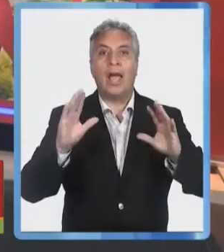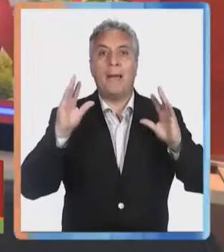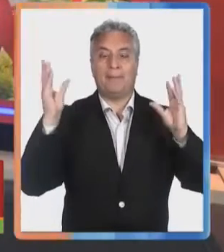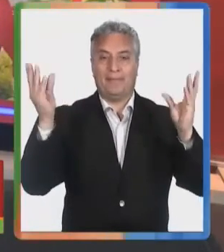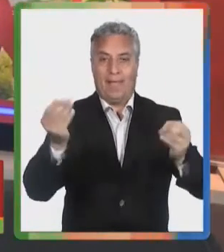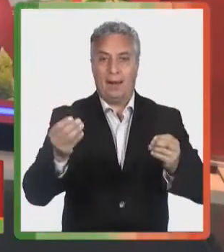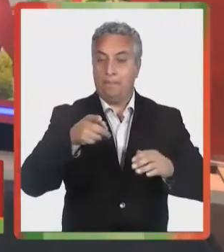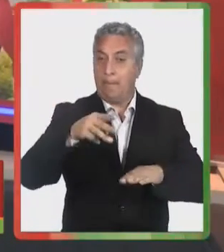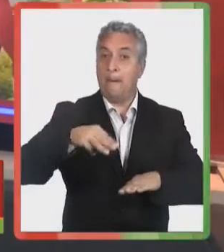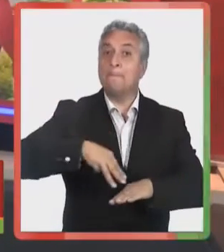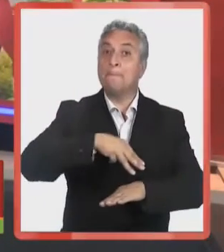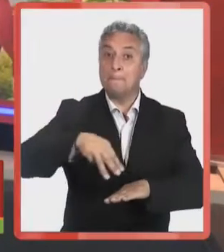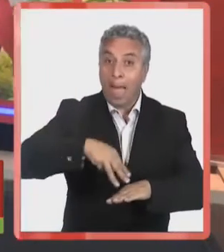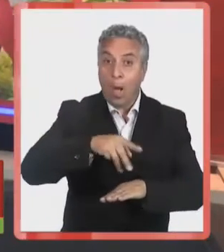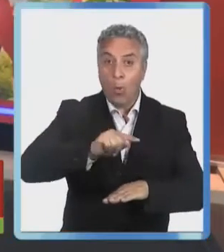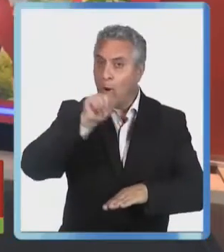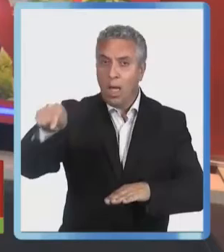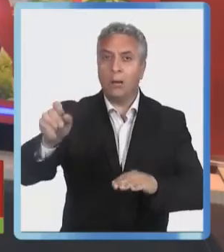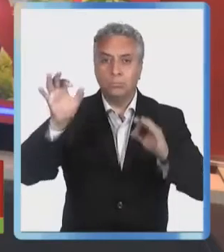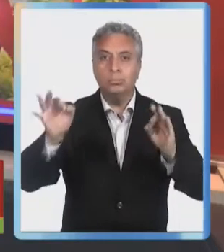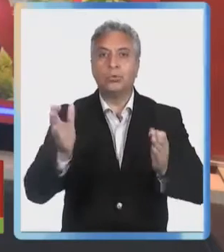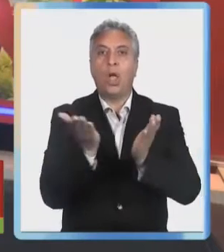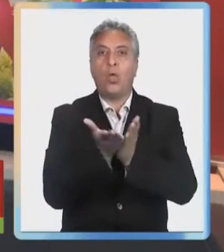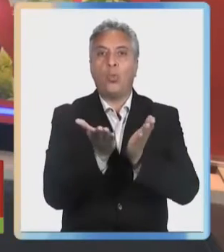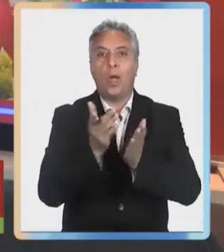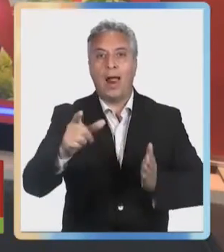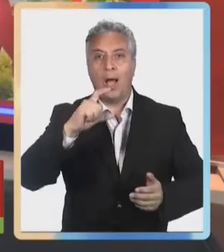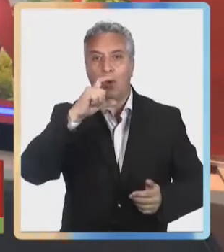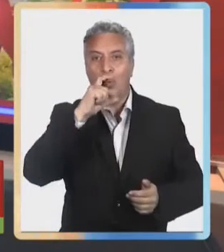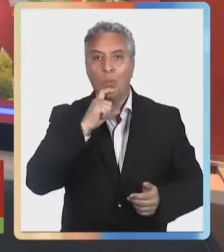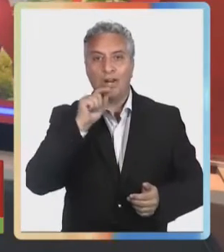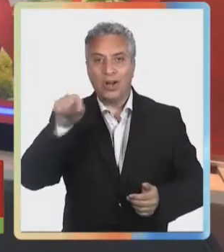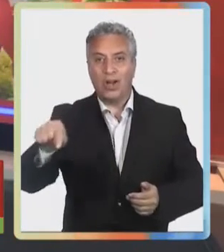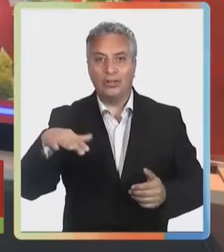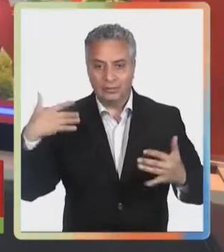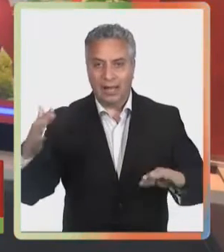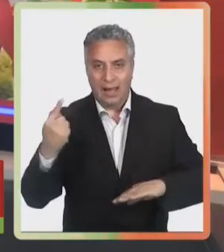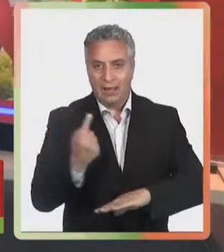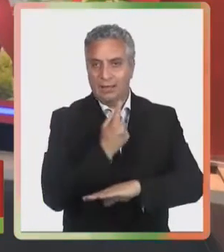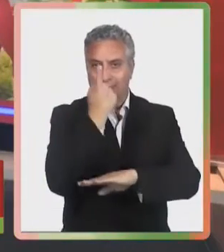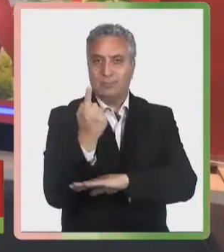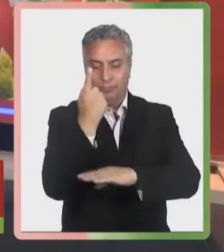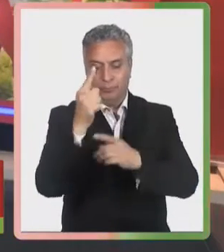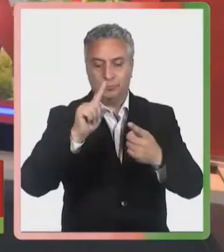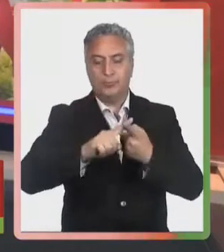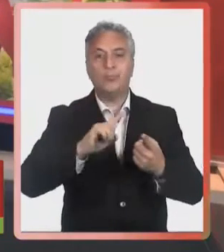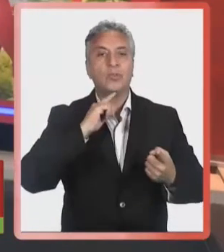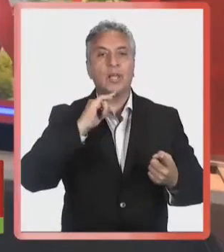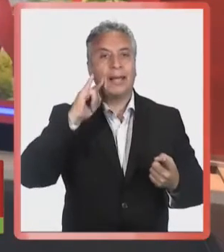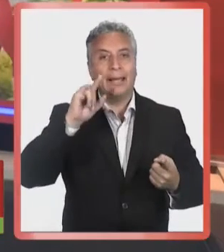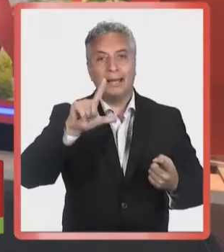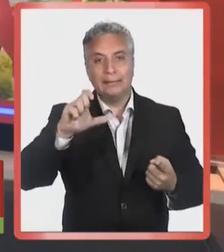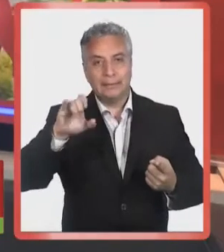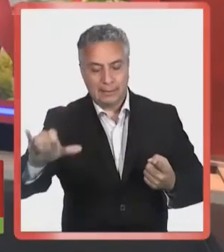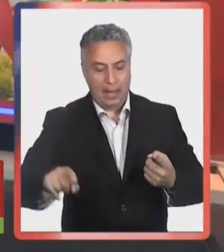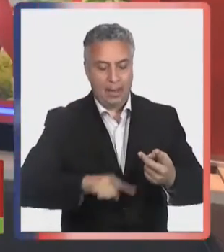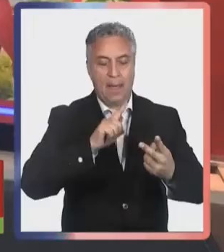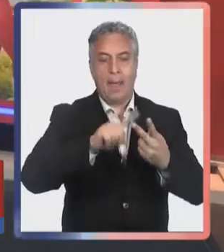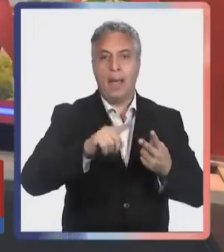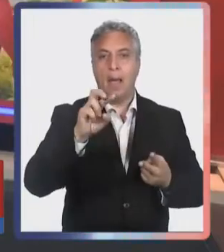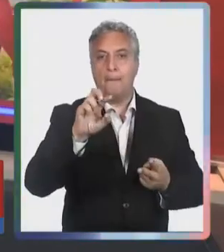Maule, esta iniciativa se concretó en una escuela de Curicó, donde se plantaron especies como el quillay, el peumo y el